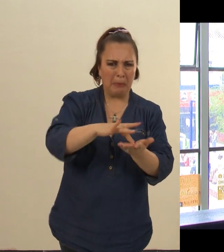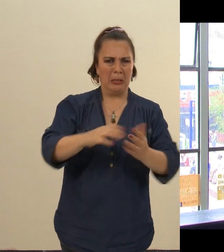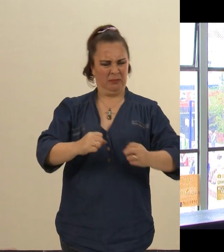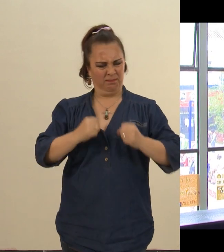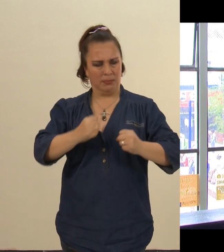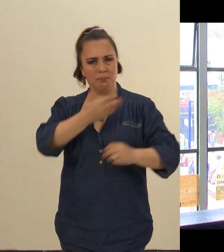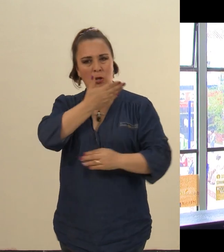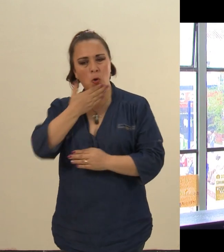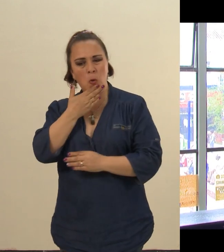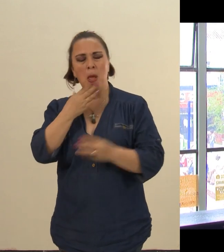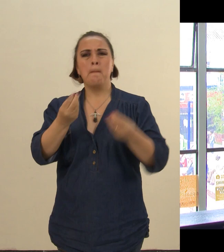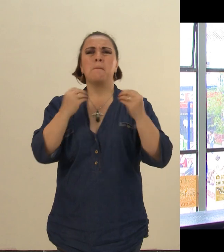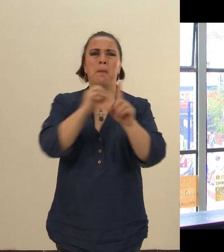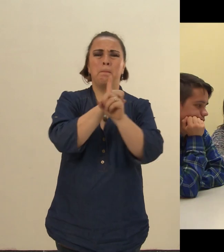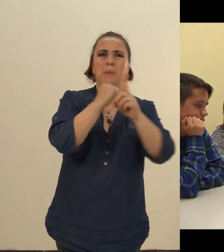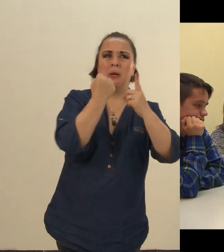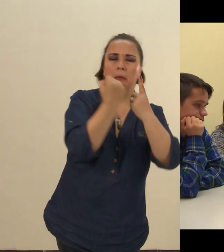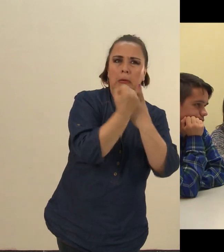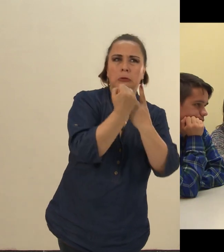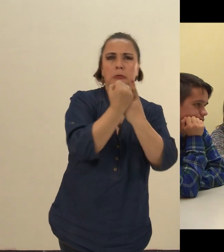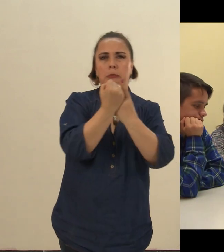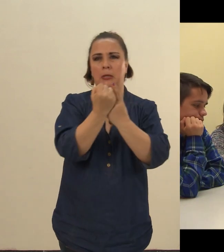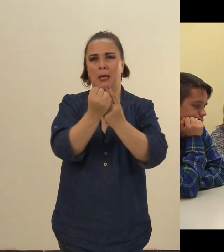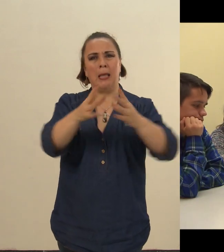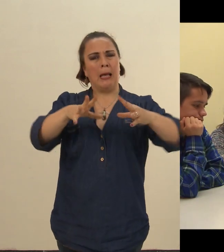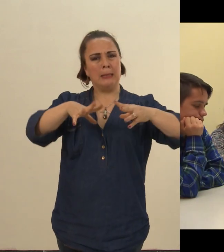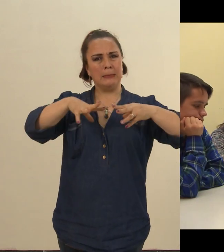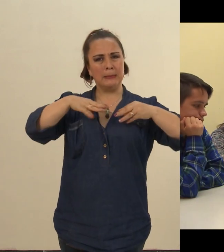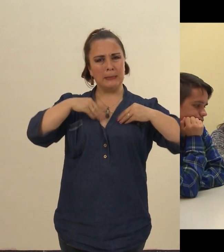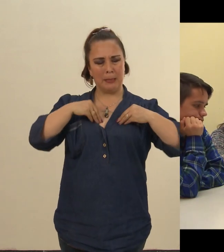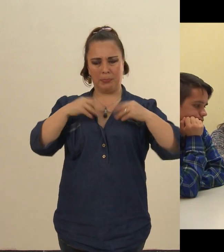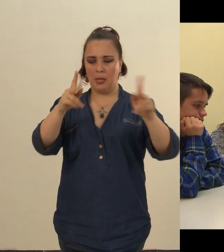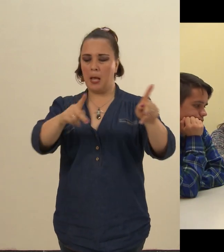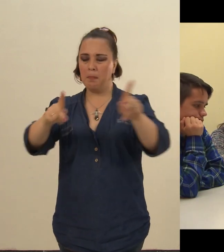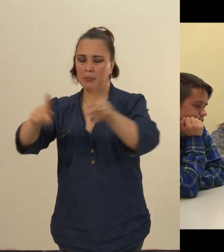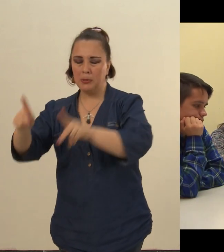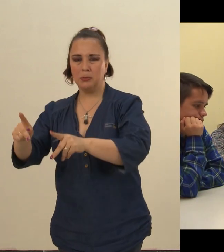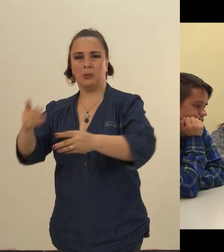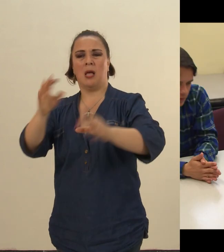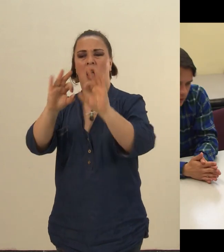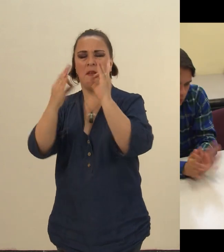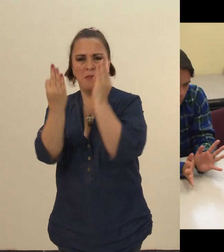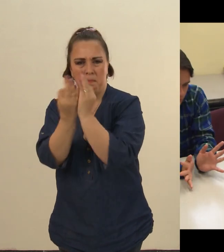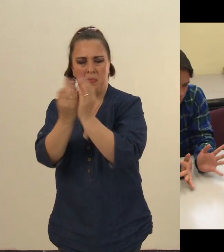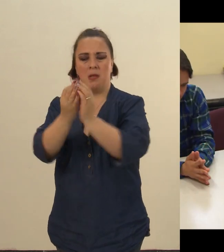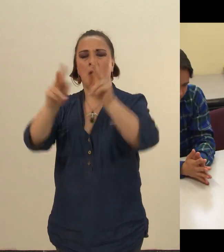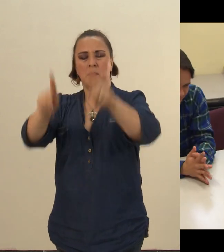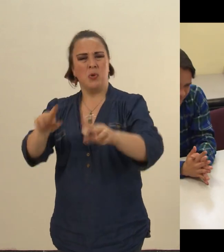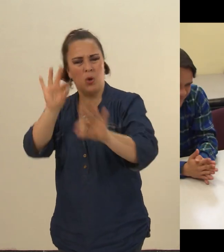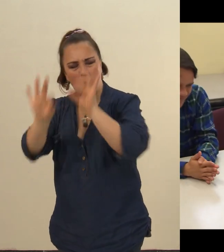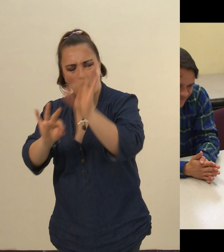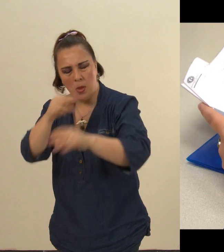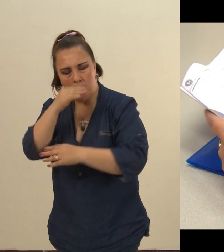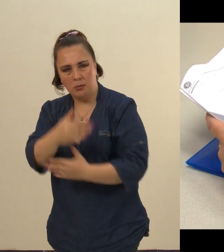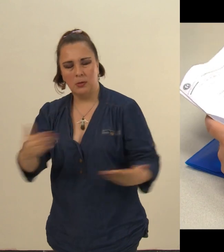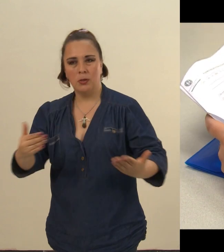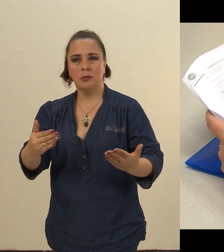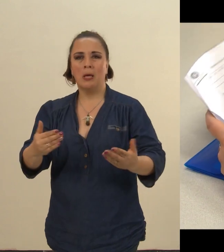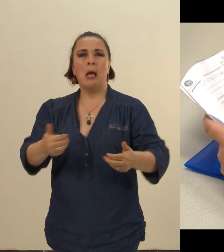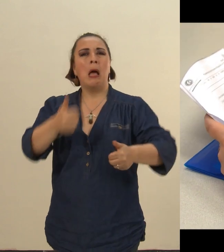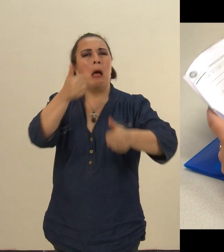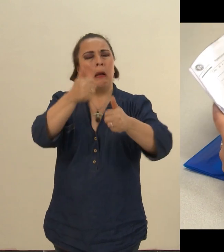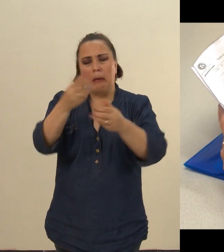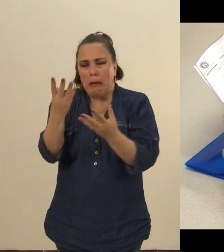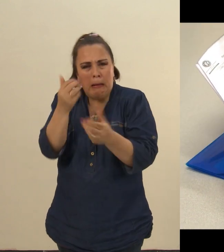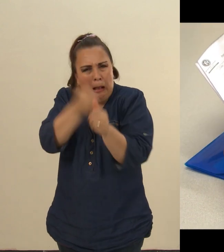procesos de inclusión más fuertes, para que la sociedad acoja de modo distinto a la población, a las familias, a los cuidadores